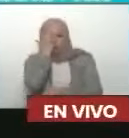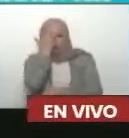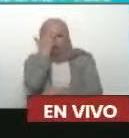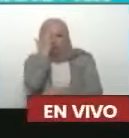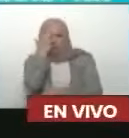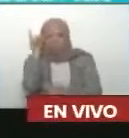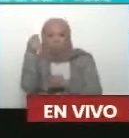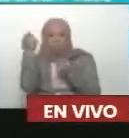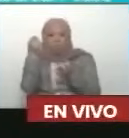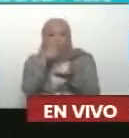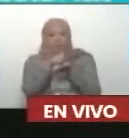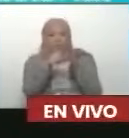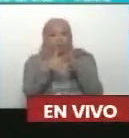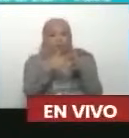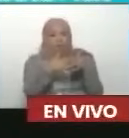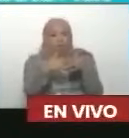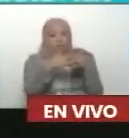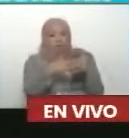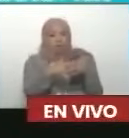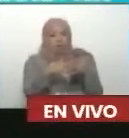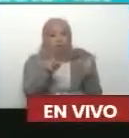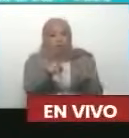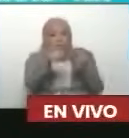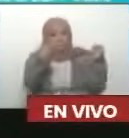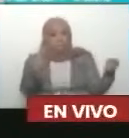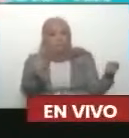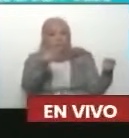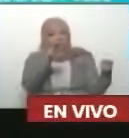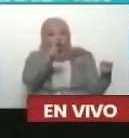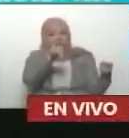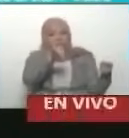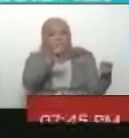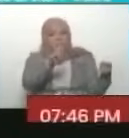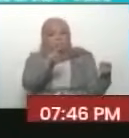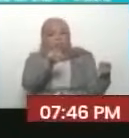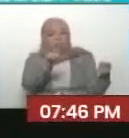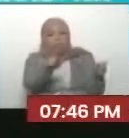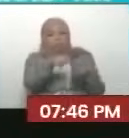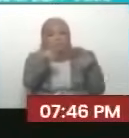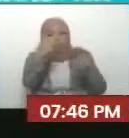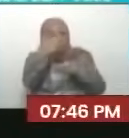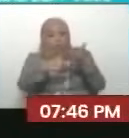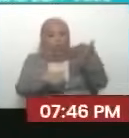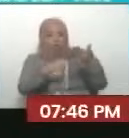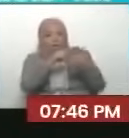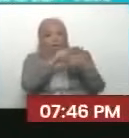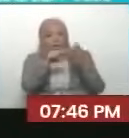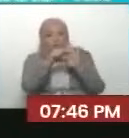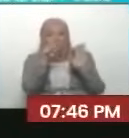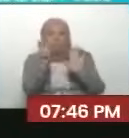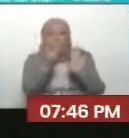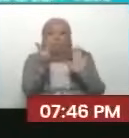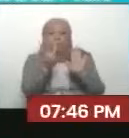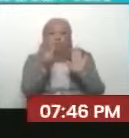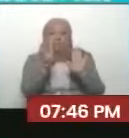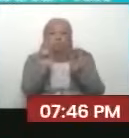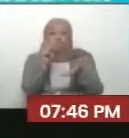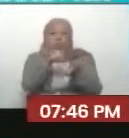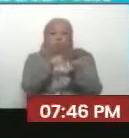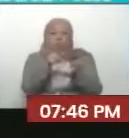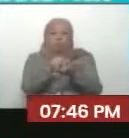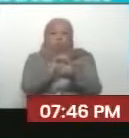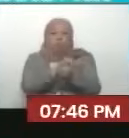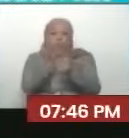El Miami Herald en Miami sacó un artículo a página completa. Venezuela va a ser el epicentro